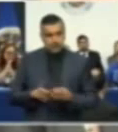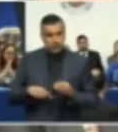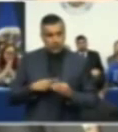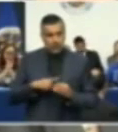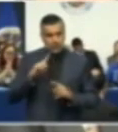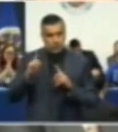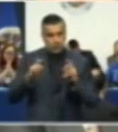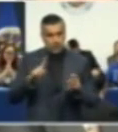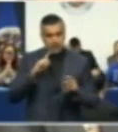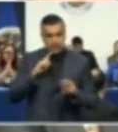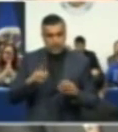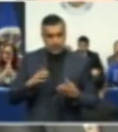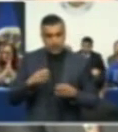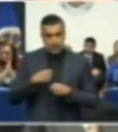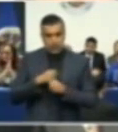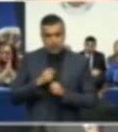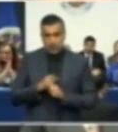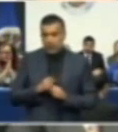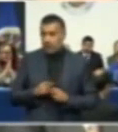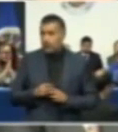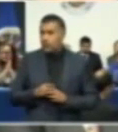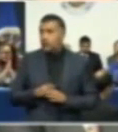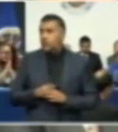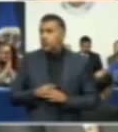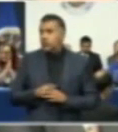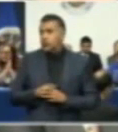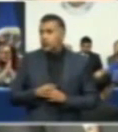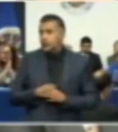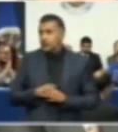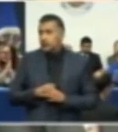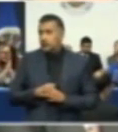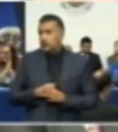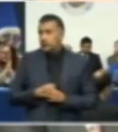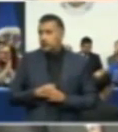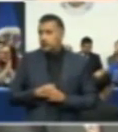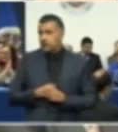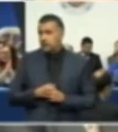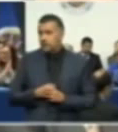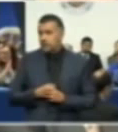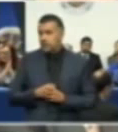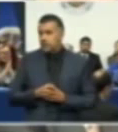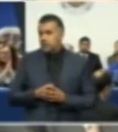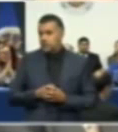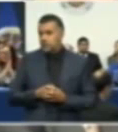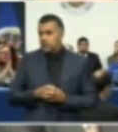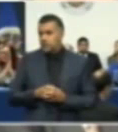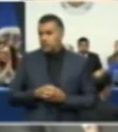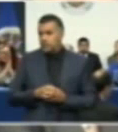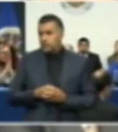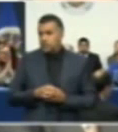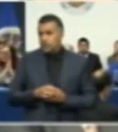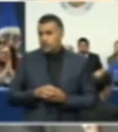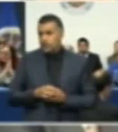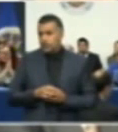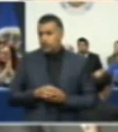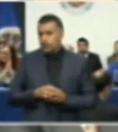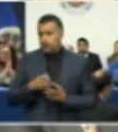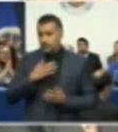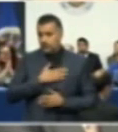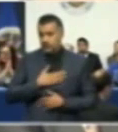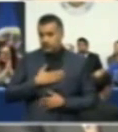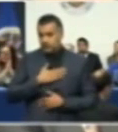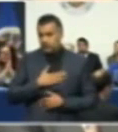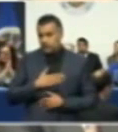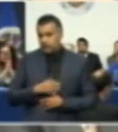se han formulado no van a poder ser respondidas en este momento, pero se verá bienvenida cualquier información complementaria. Por